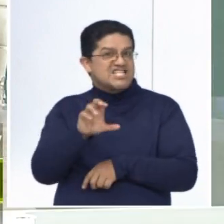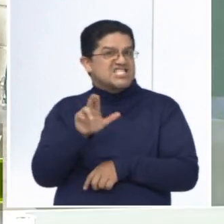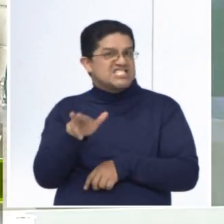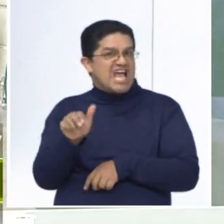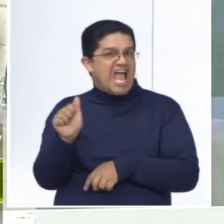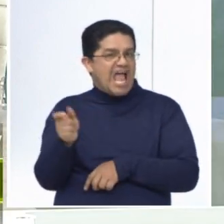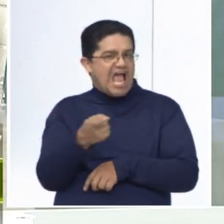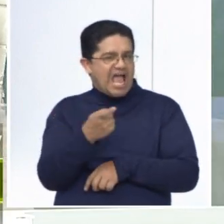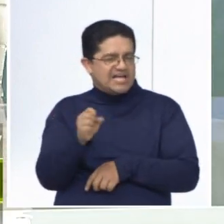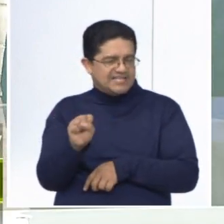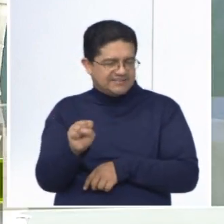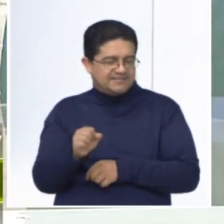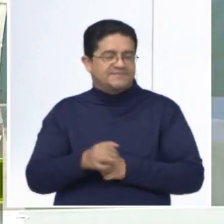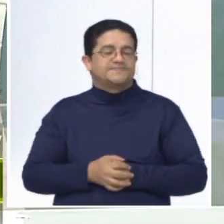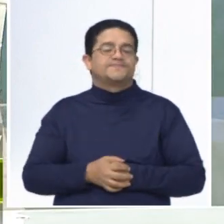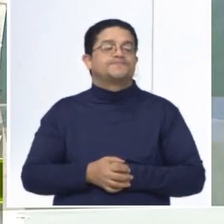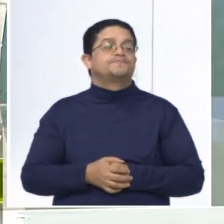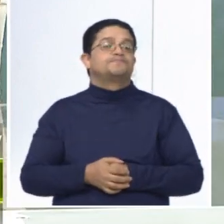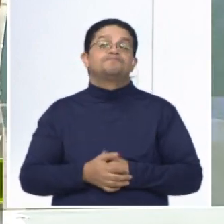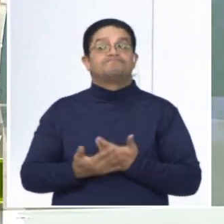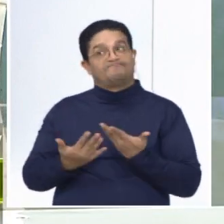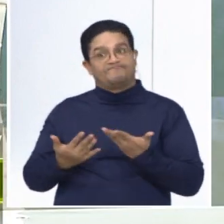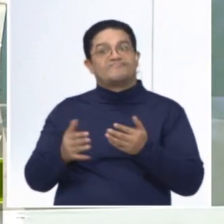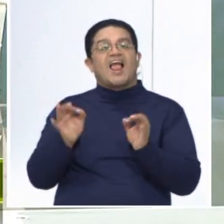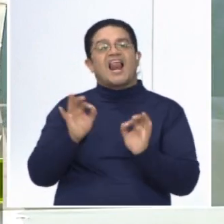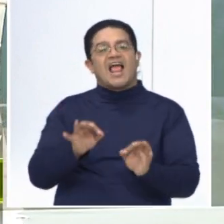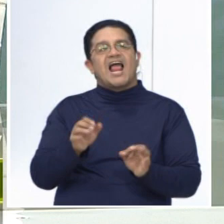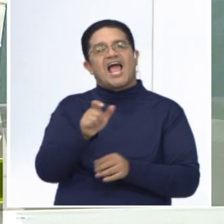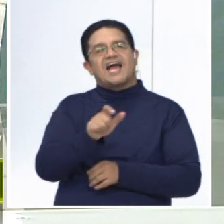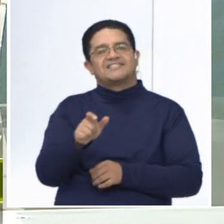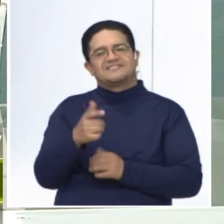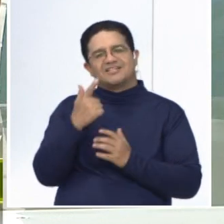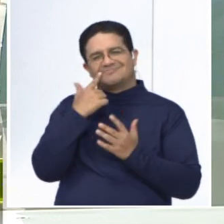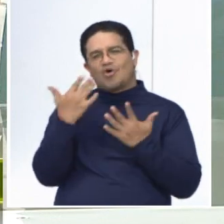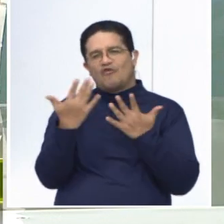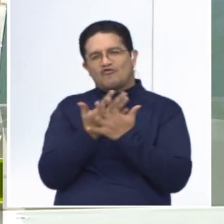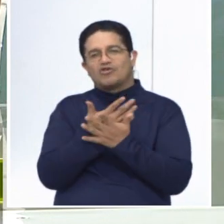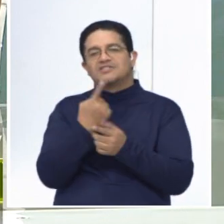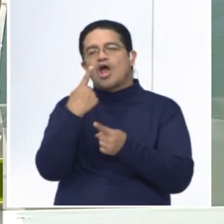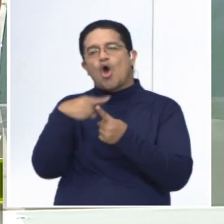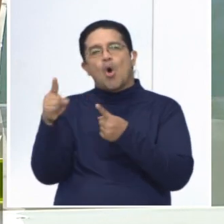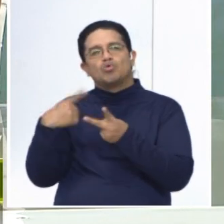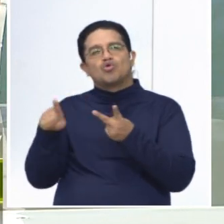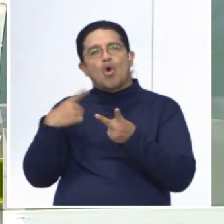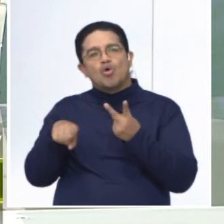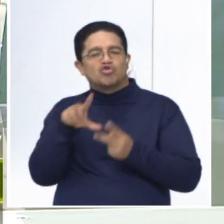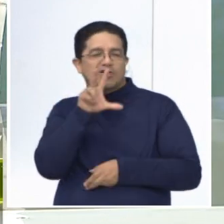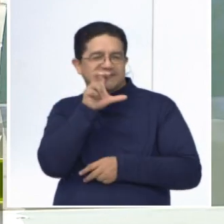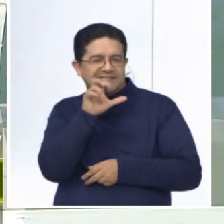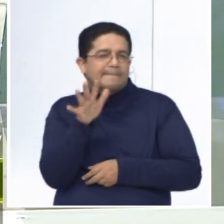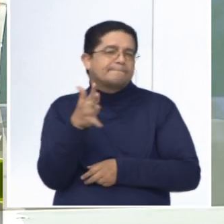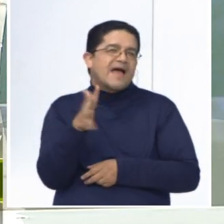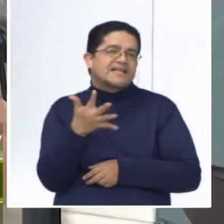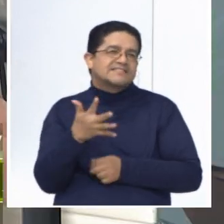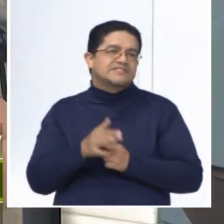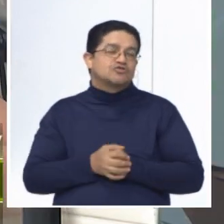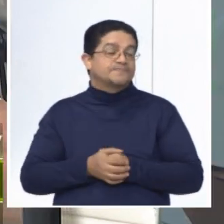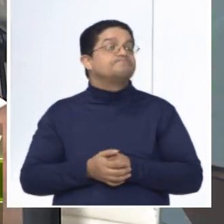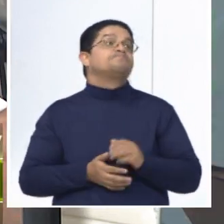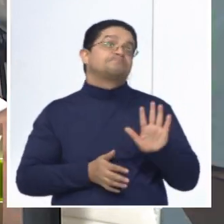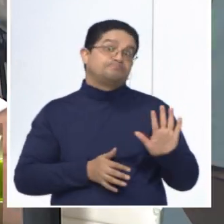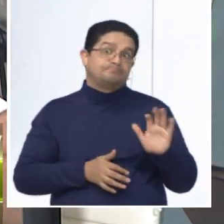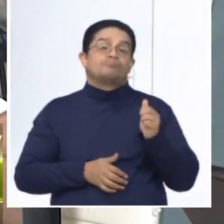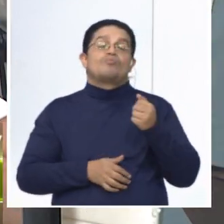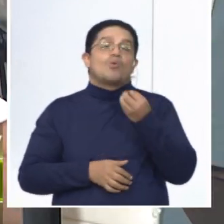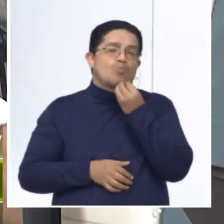bueno, si uno tiende a confundir el chipo con otros insectos que son muy, muy parecidos. Bueno, es importante saber